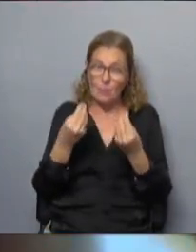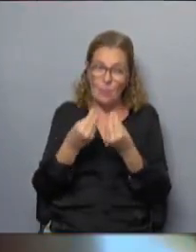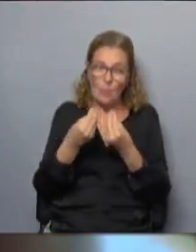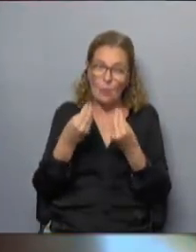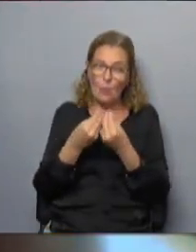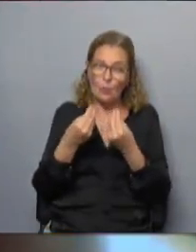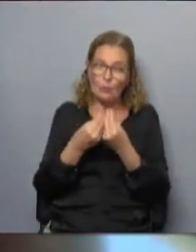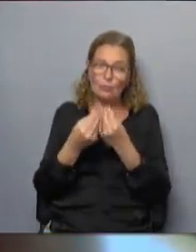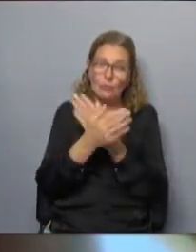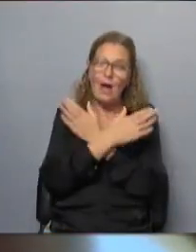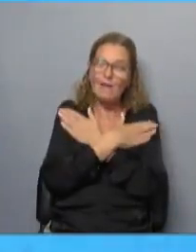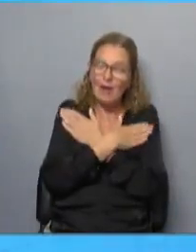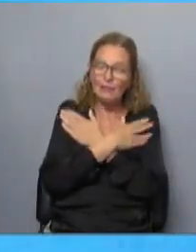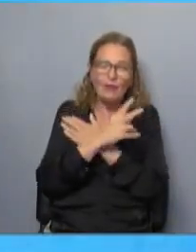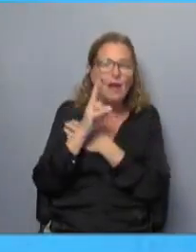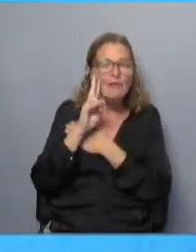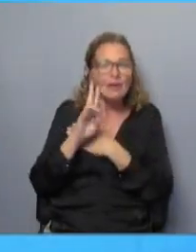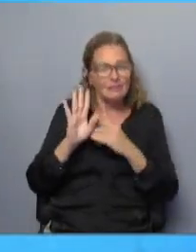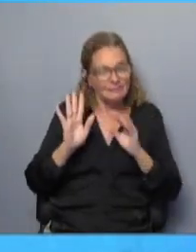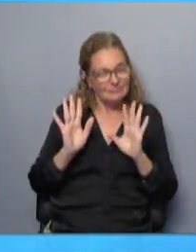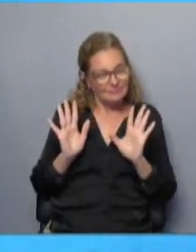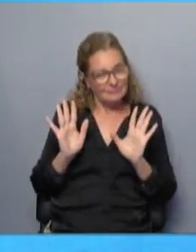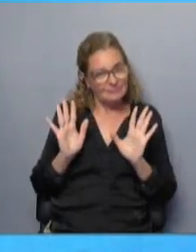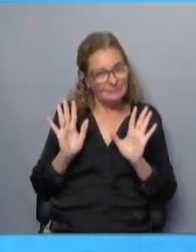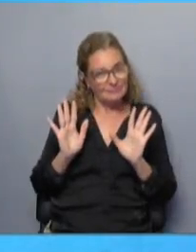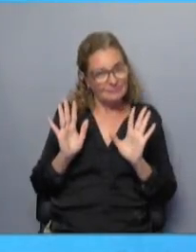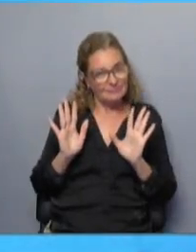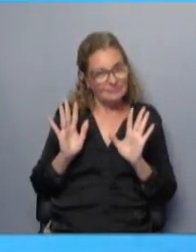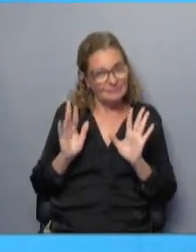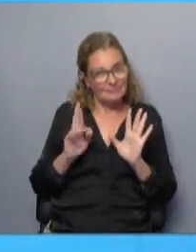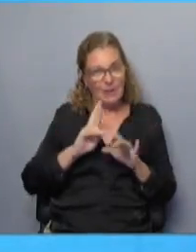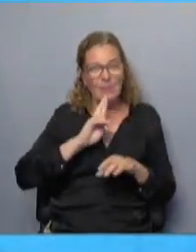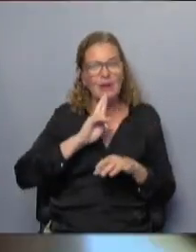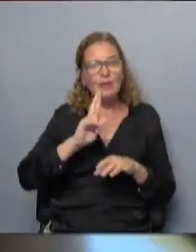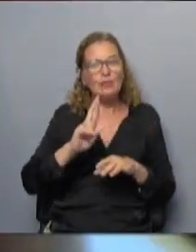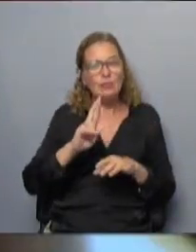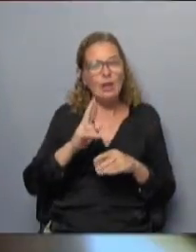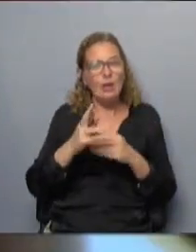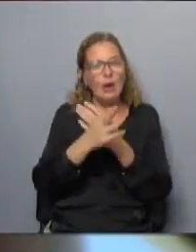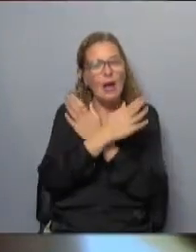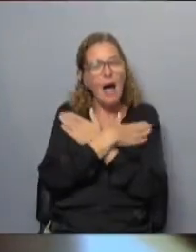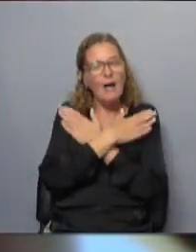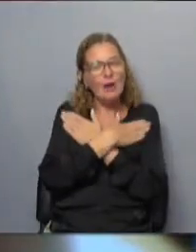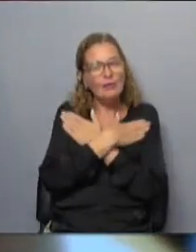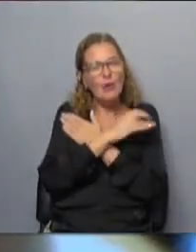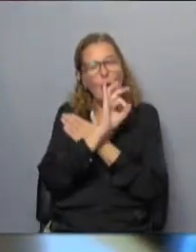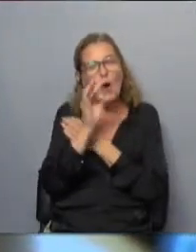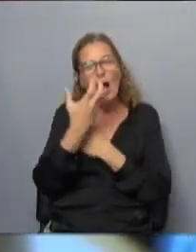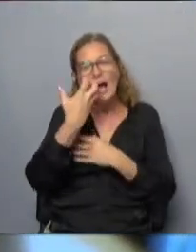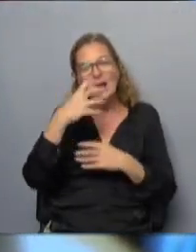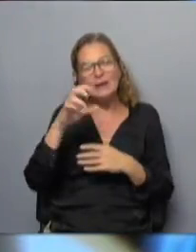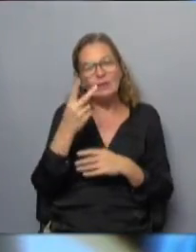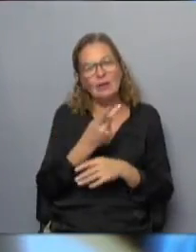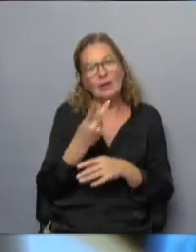abrazos pero verdades y dígame una cosa que da más resultado un grito un abrazo en la cárcel capaz que